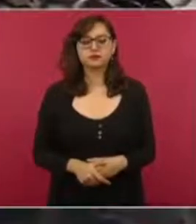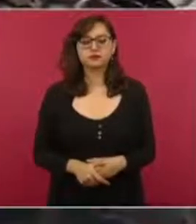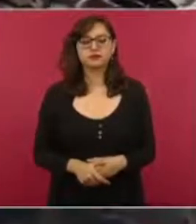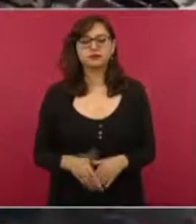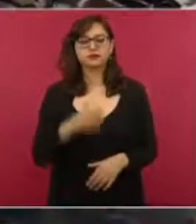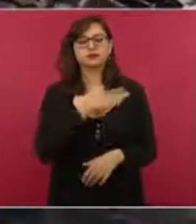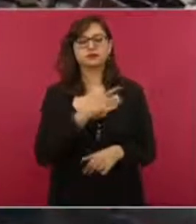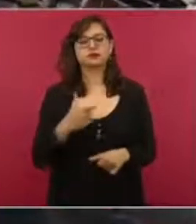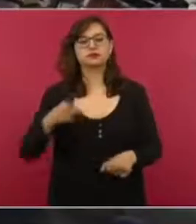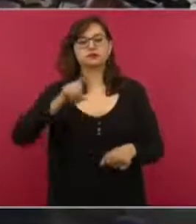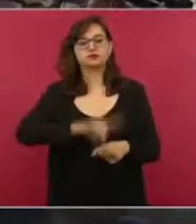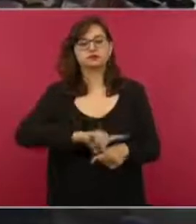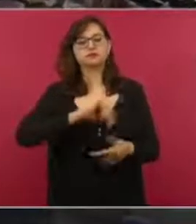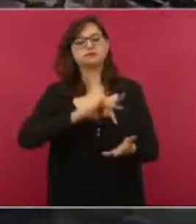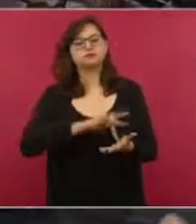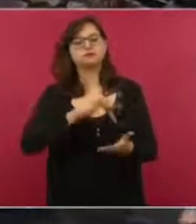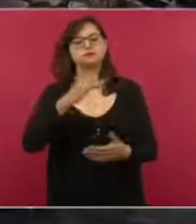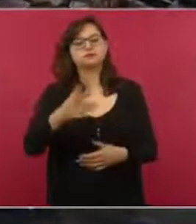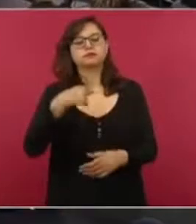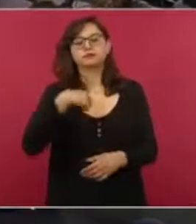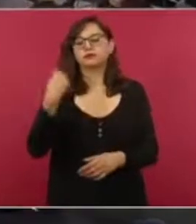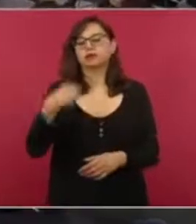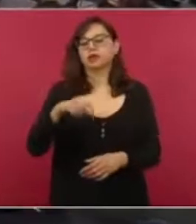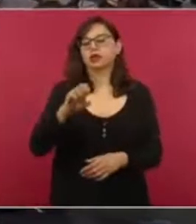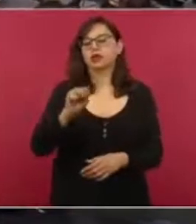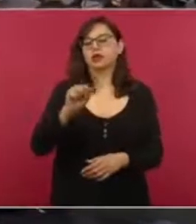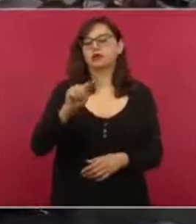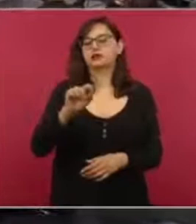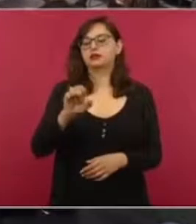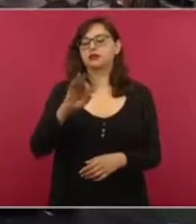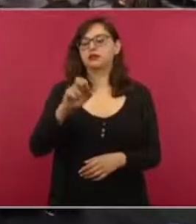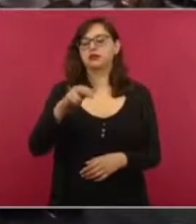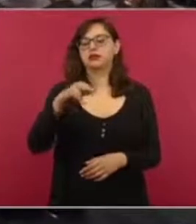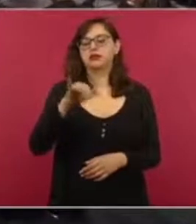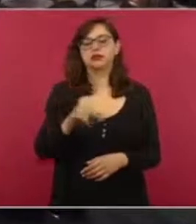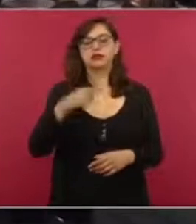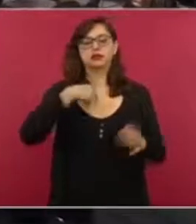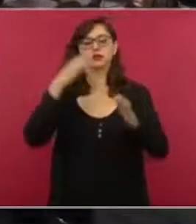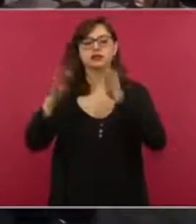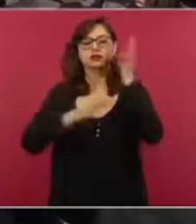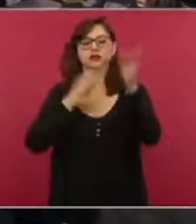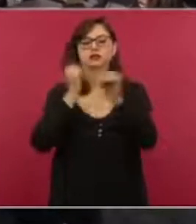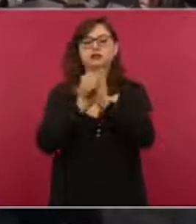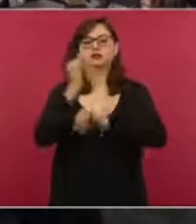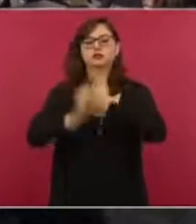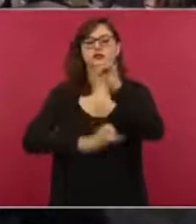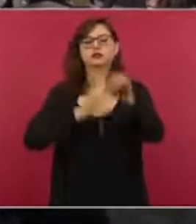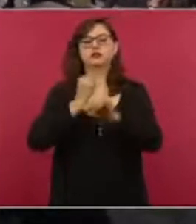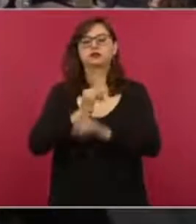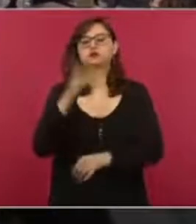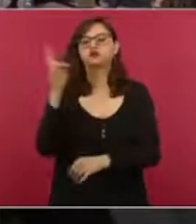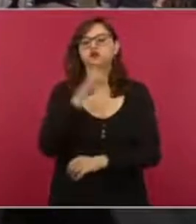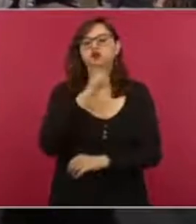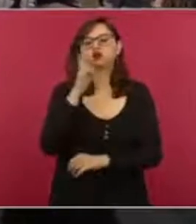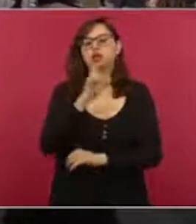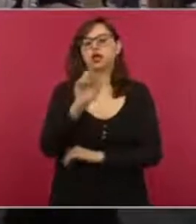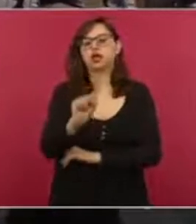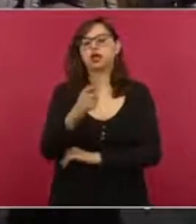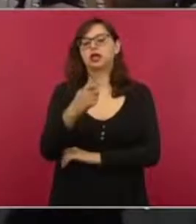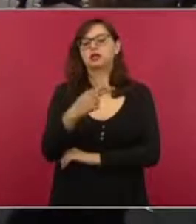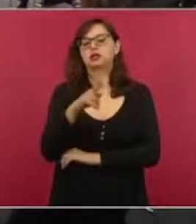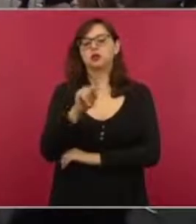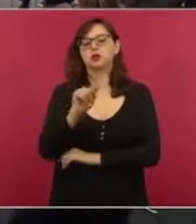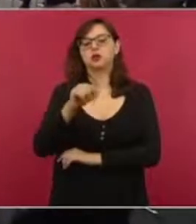Buenos días, presidente. Gracias. Stephanie Palacios, de la Agencia Internacional Sputnik de Rusia. Usted comentó hace ratito sobre